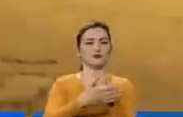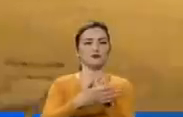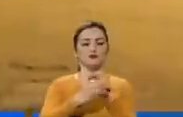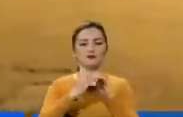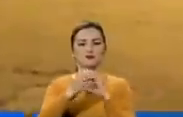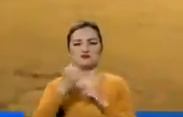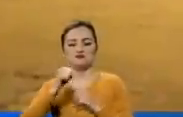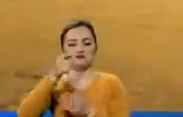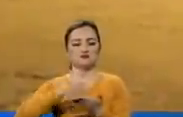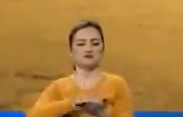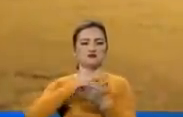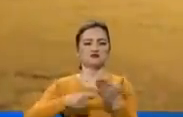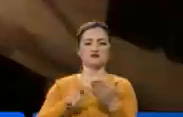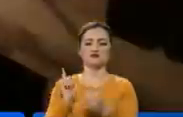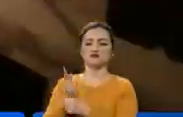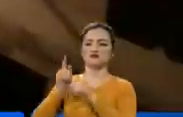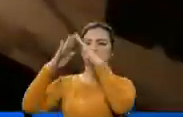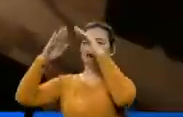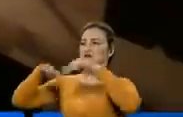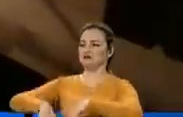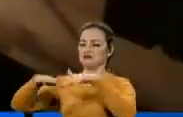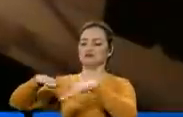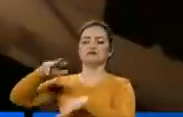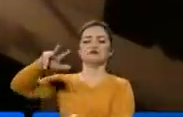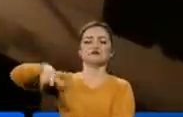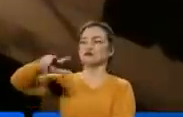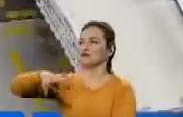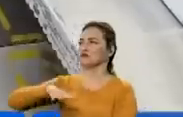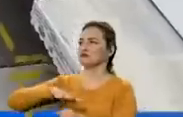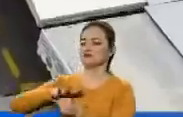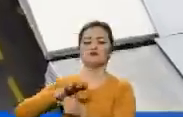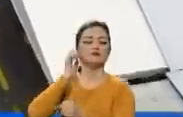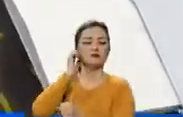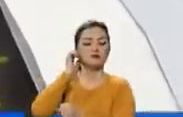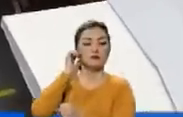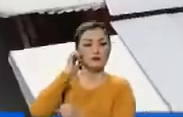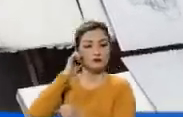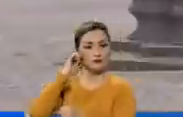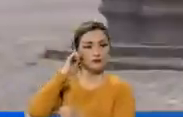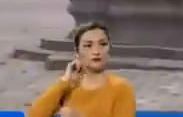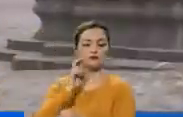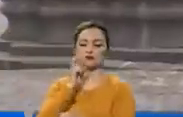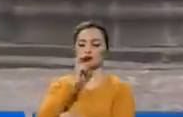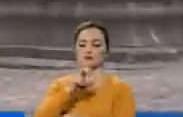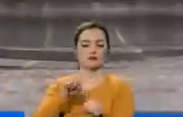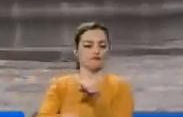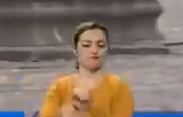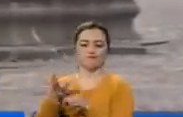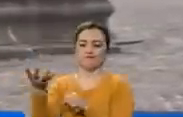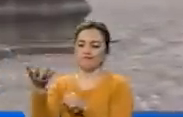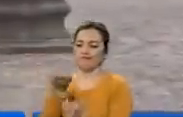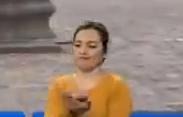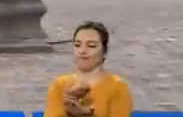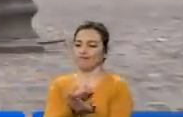confinamiento estricto de los ciudadanos durante 3 meses afectó directamente al sector turístico, clave en la economía del país.